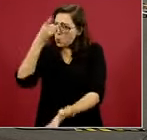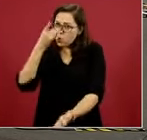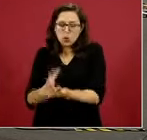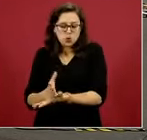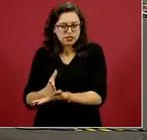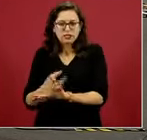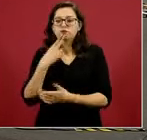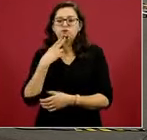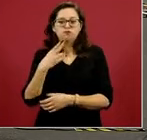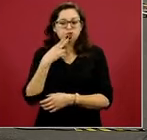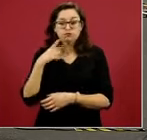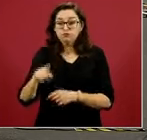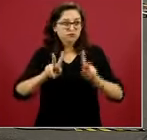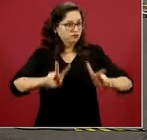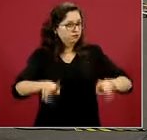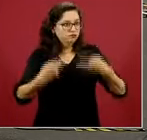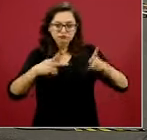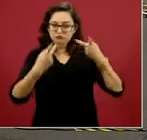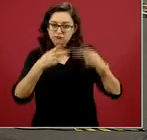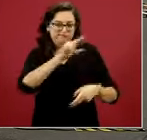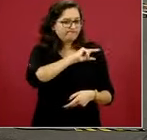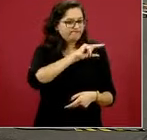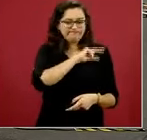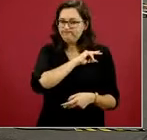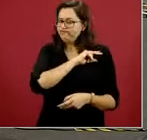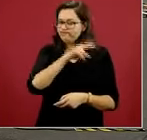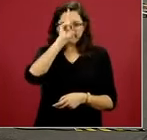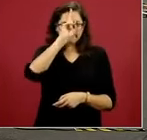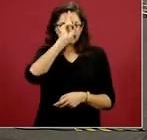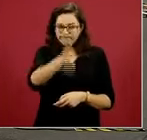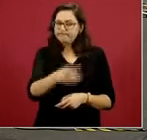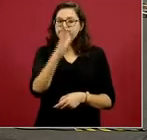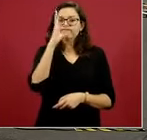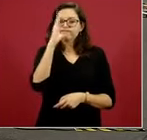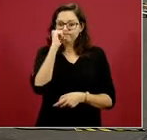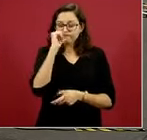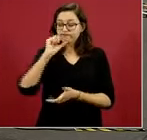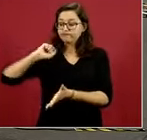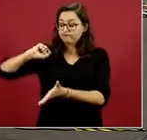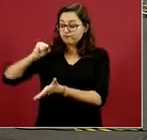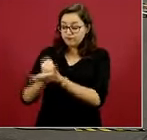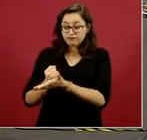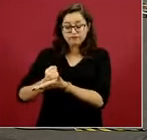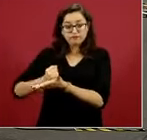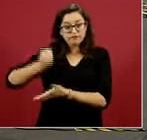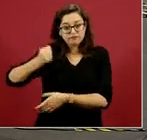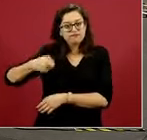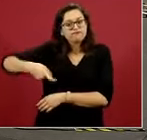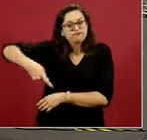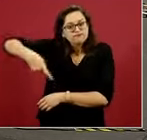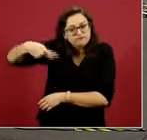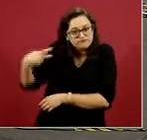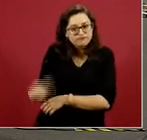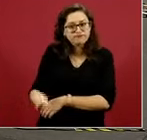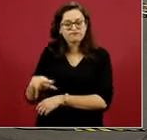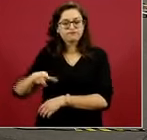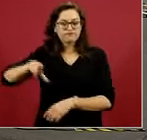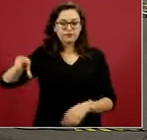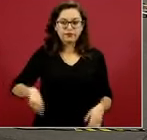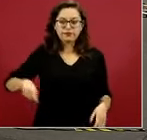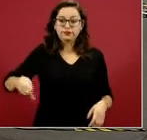Esta no puede estar en el sistema privado, y esta vacuna, esta marca Vaxigrip, es la que es gratuita y debe